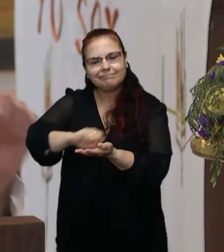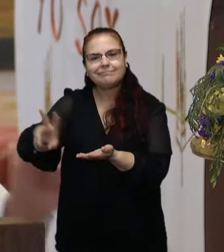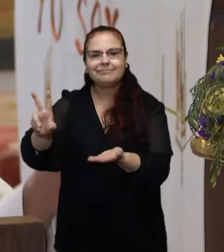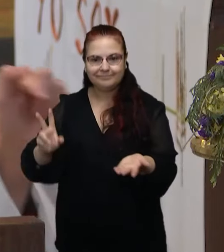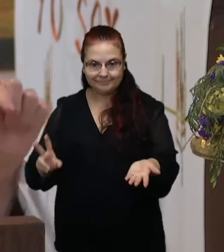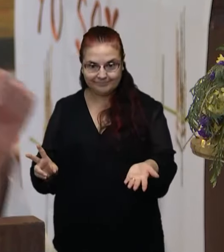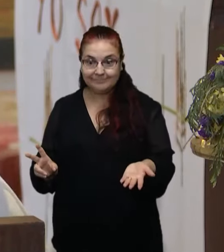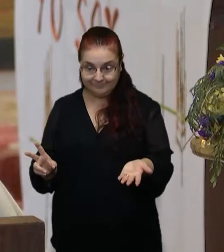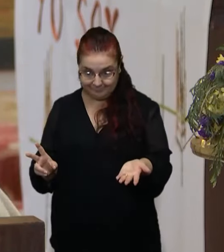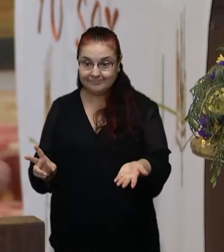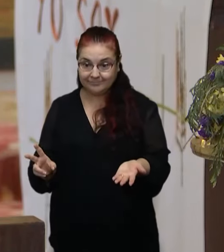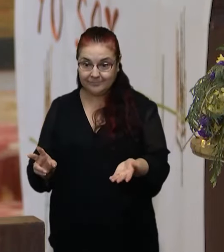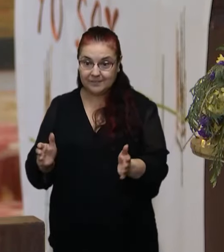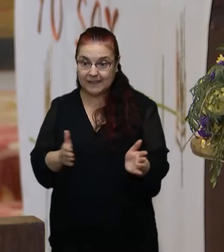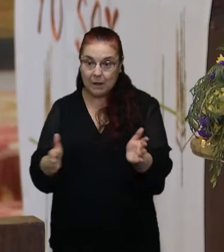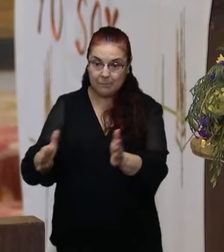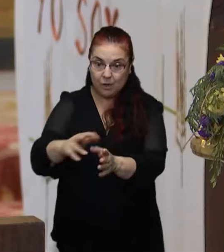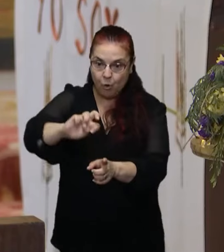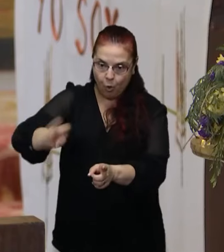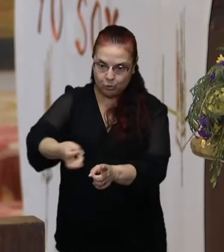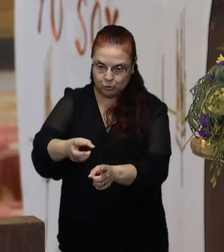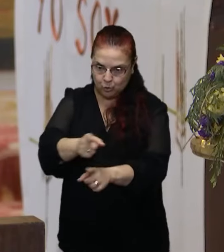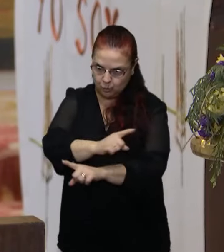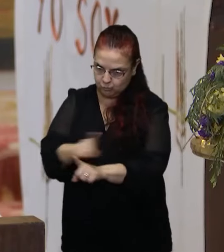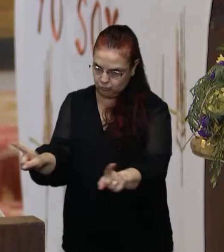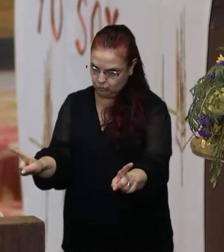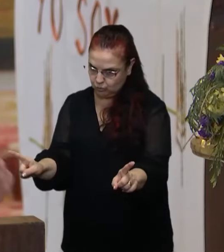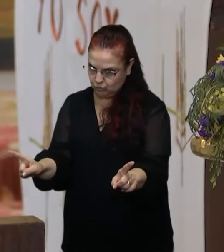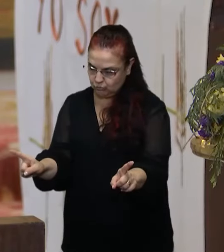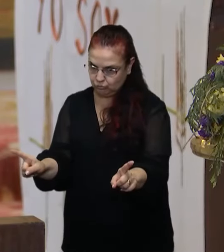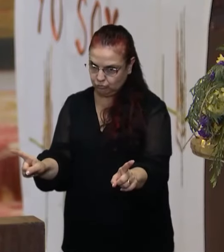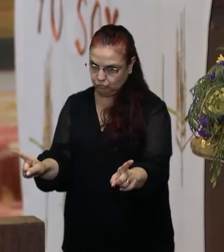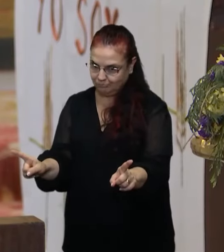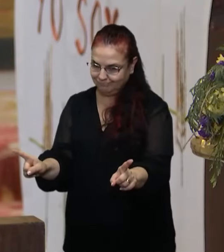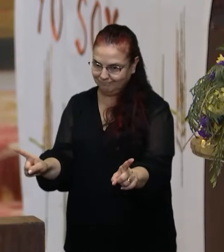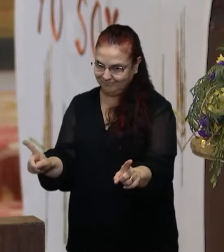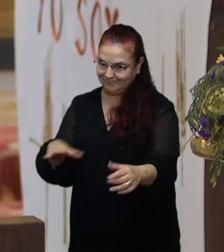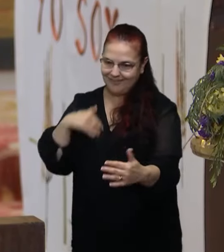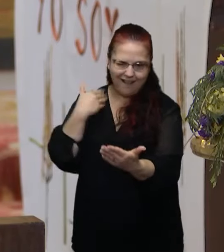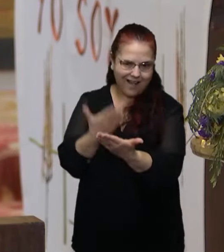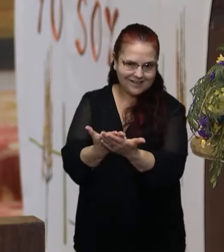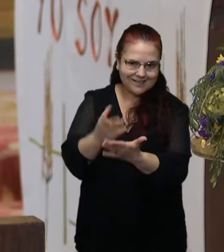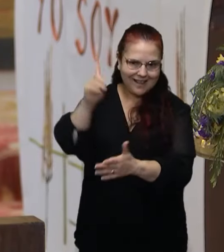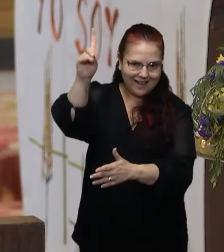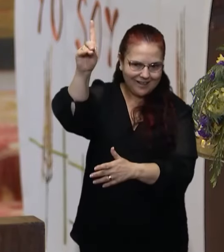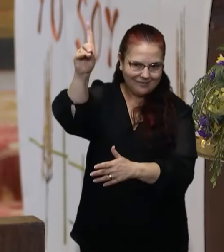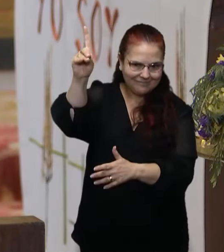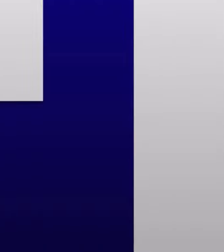y no por otro camino nos va a llevar hasta él.